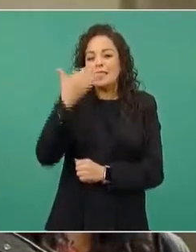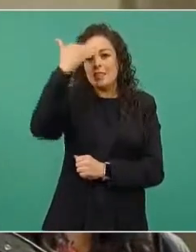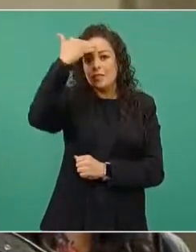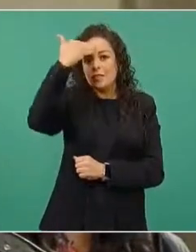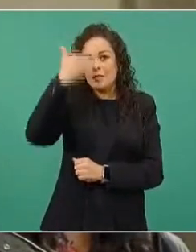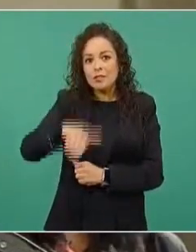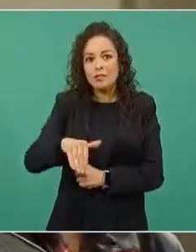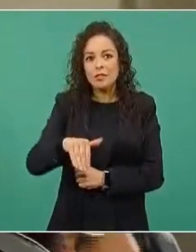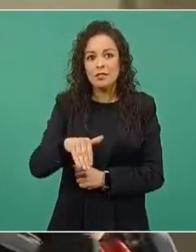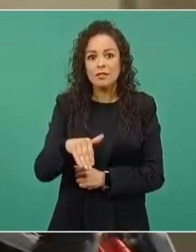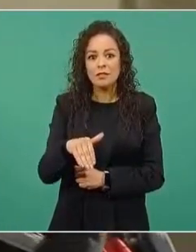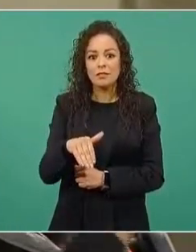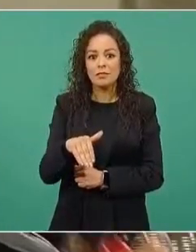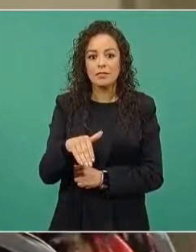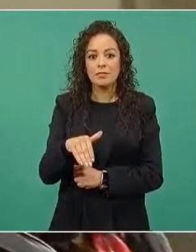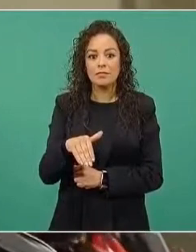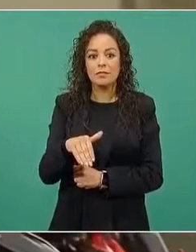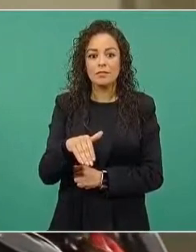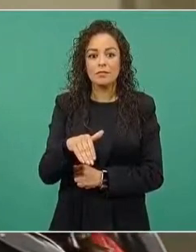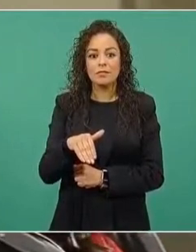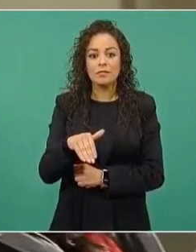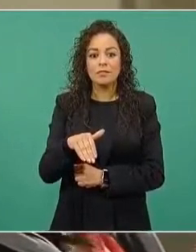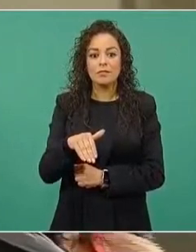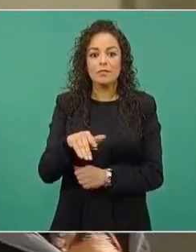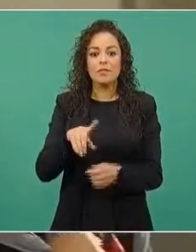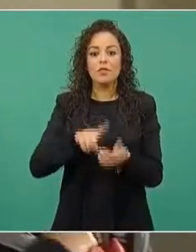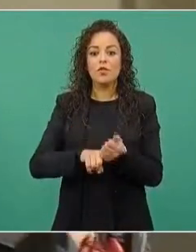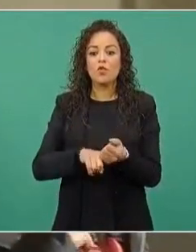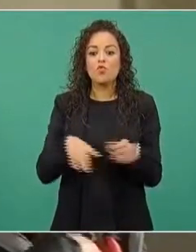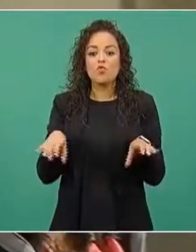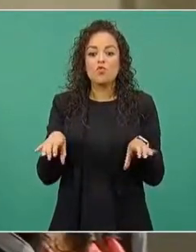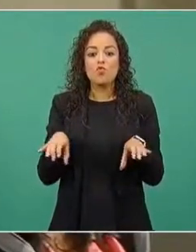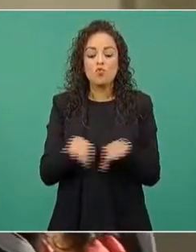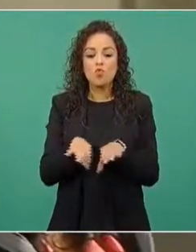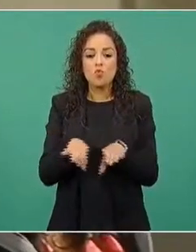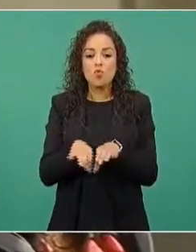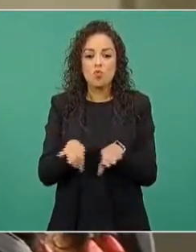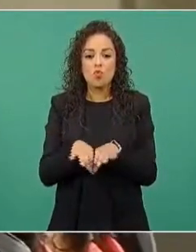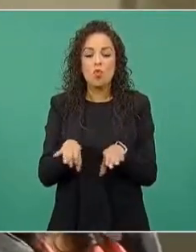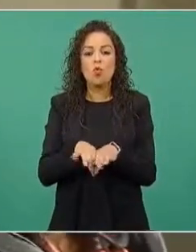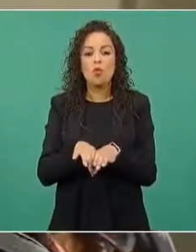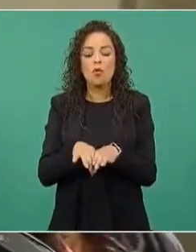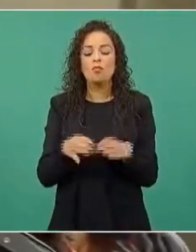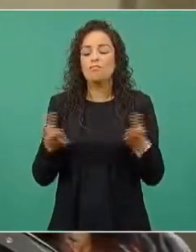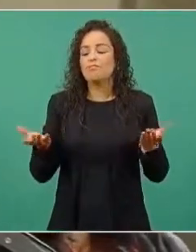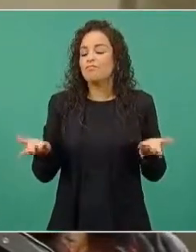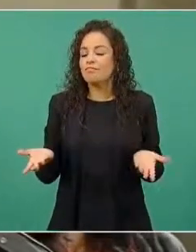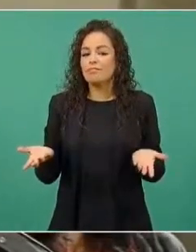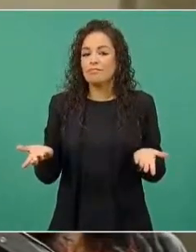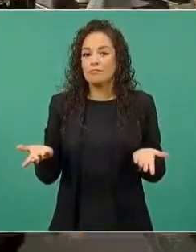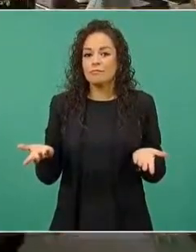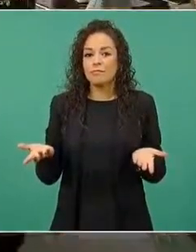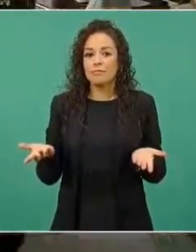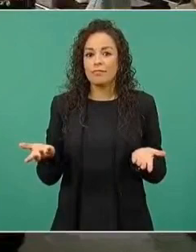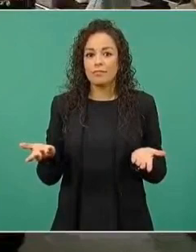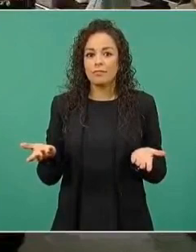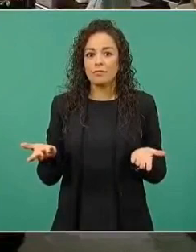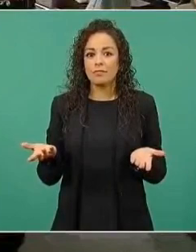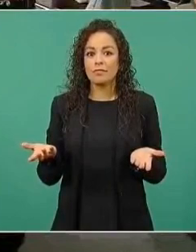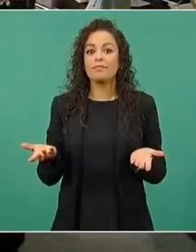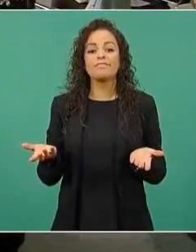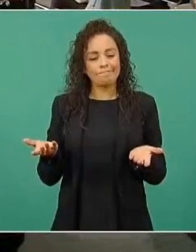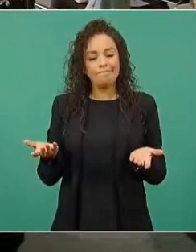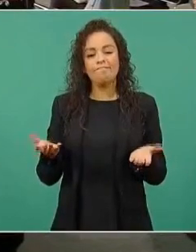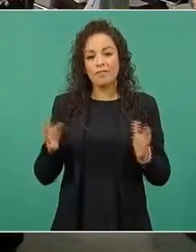una reestructura, cómo se va a tratar esa deuda, porque pues antes esa deuda era